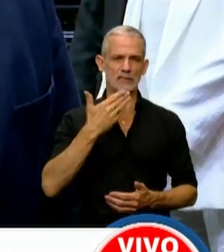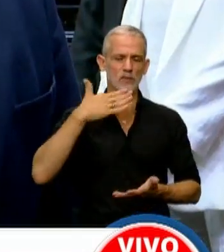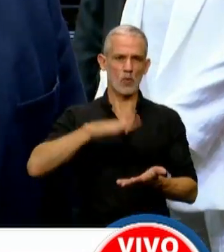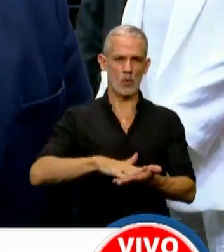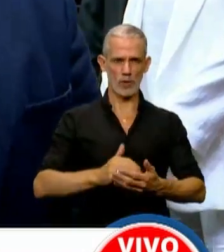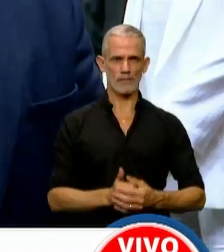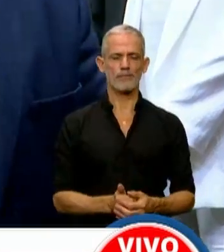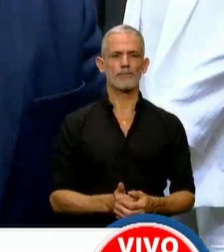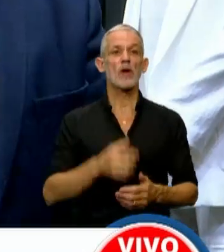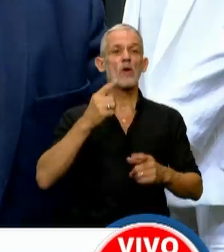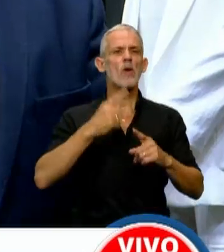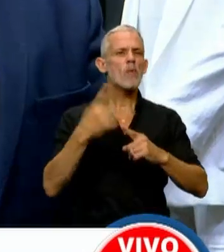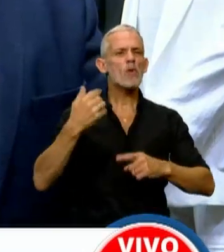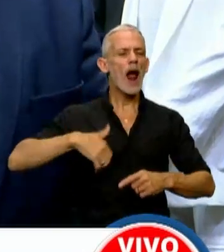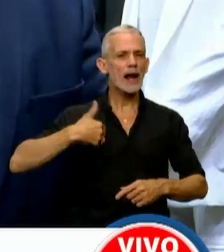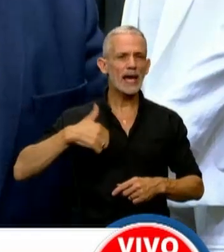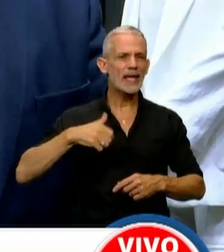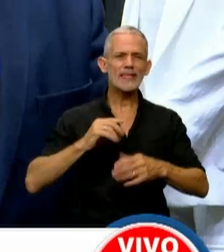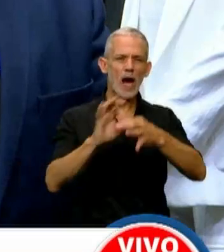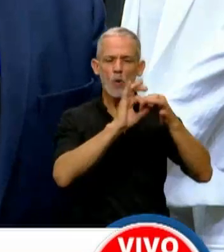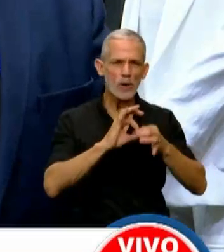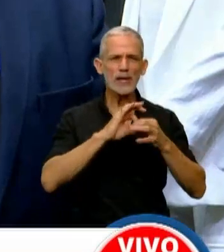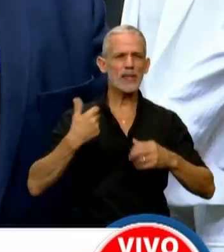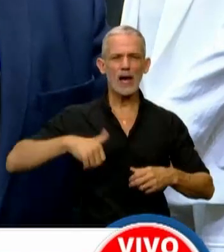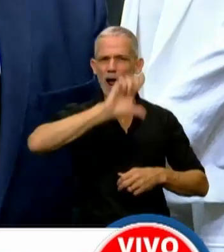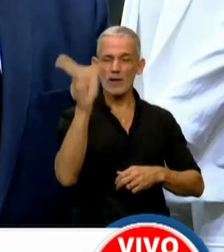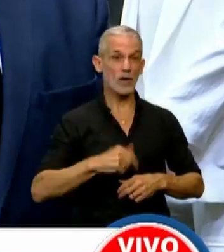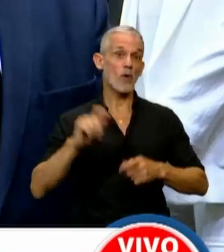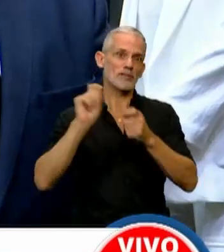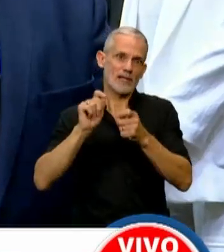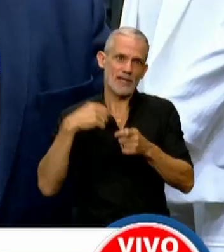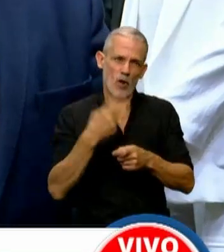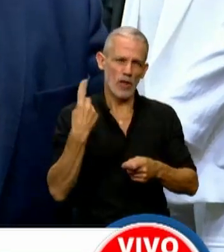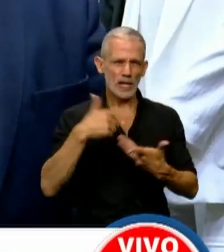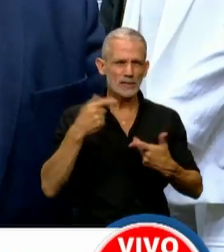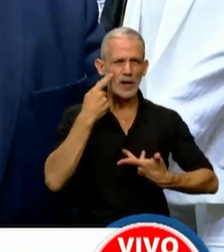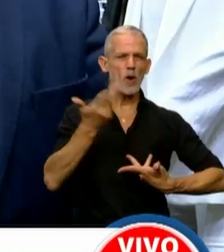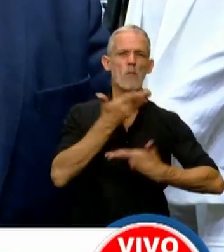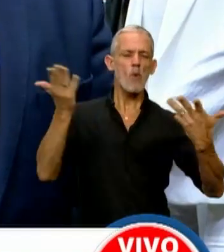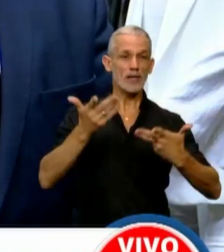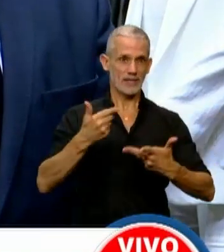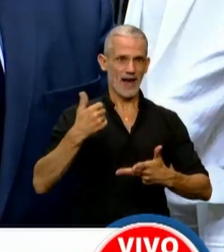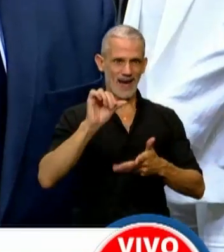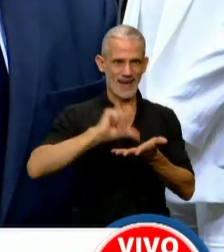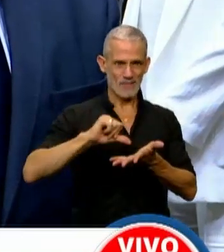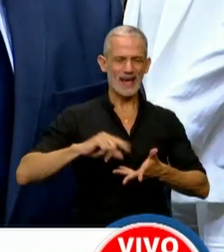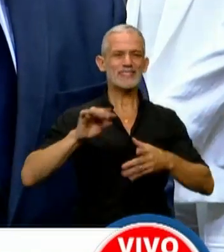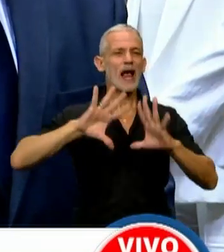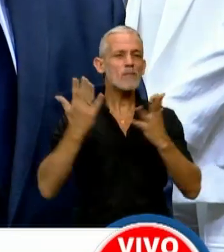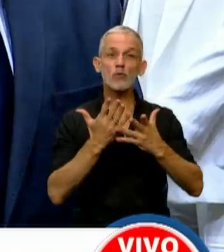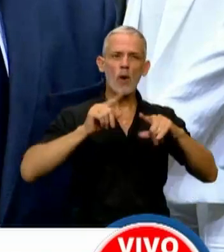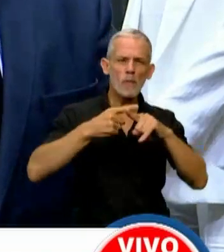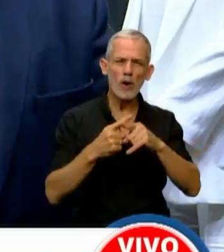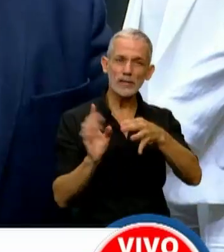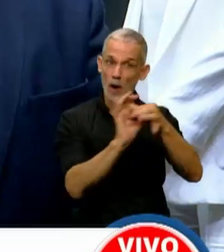juro. Por una Argentina unida y federal, por Santiago del Estero, que muestra al país y al mundo que desde la política